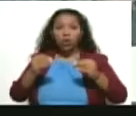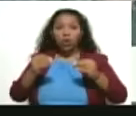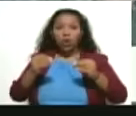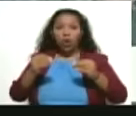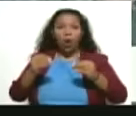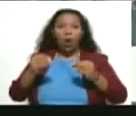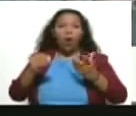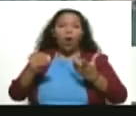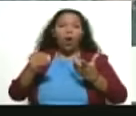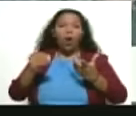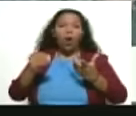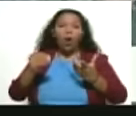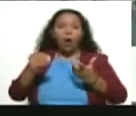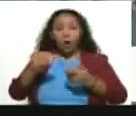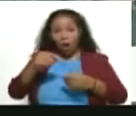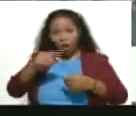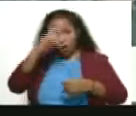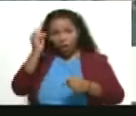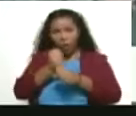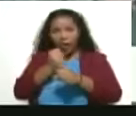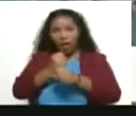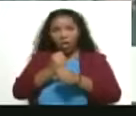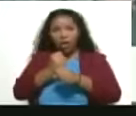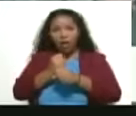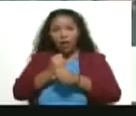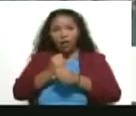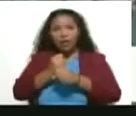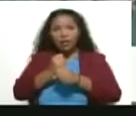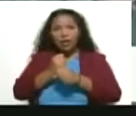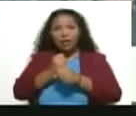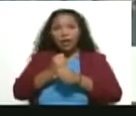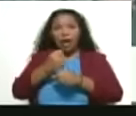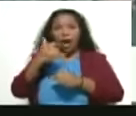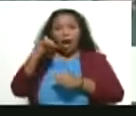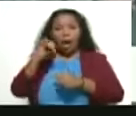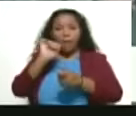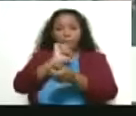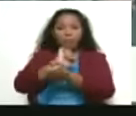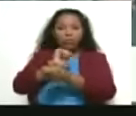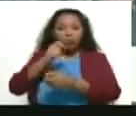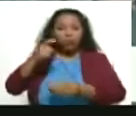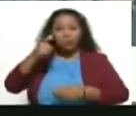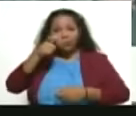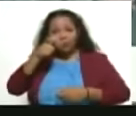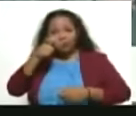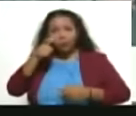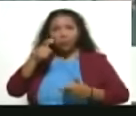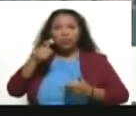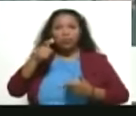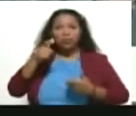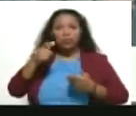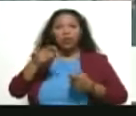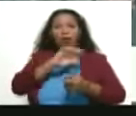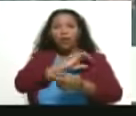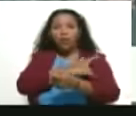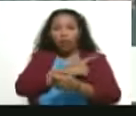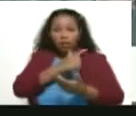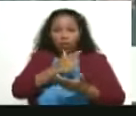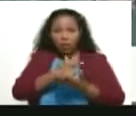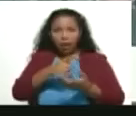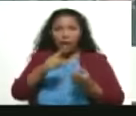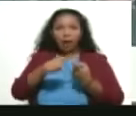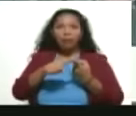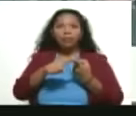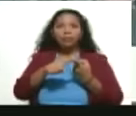organismos de inteligencia del Estado, el DIGESIN, el SEBIN, y las distintas unidades de comando, tanto de la Fuerza Armada como,